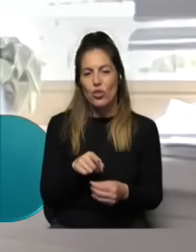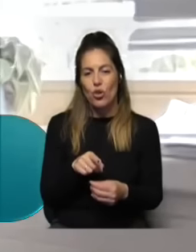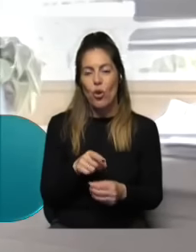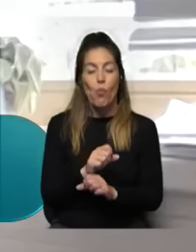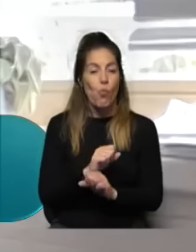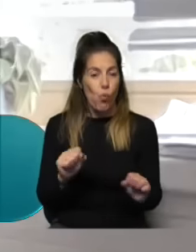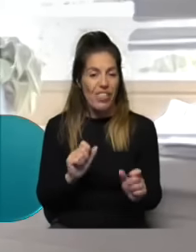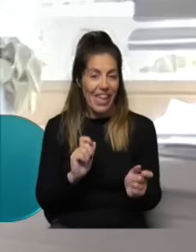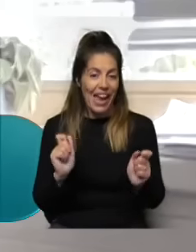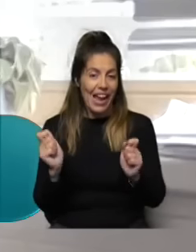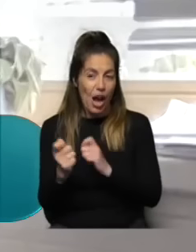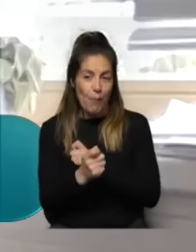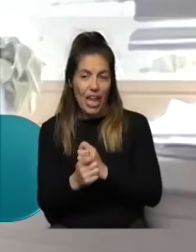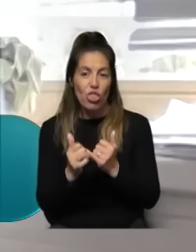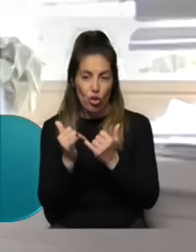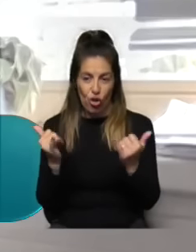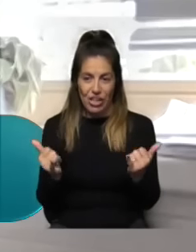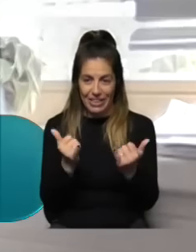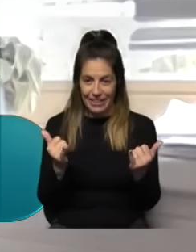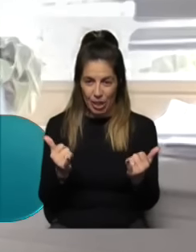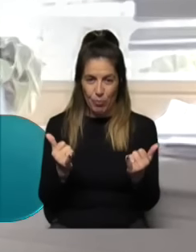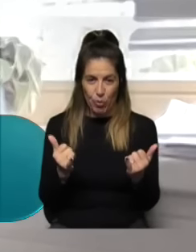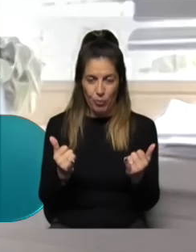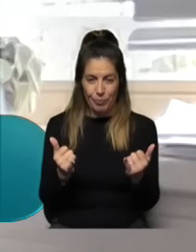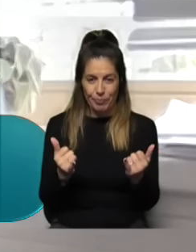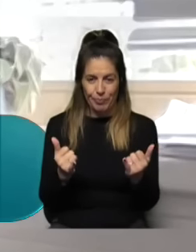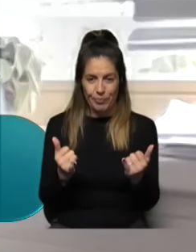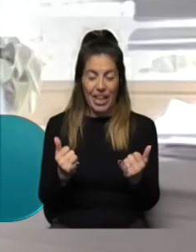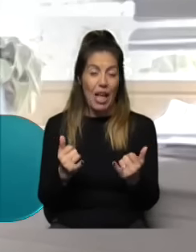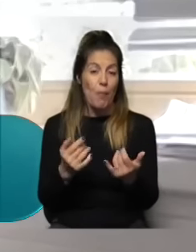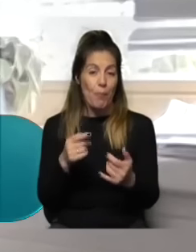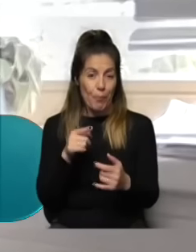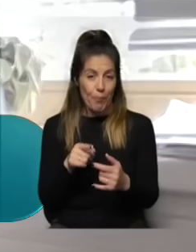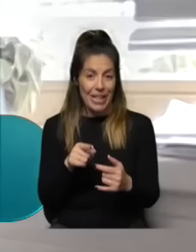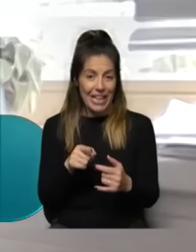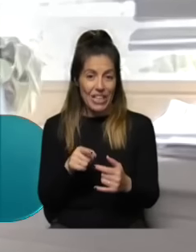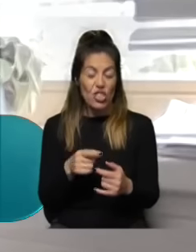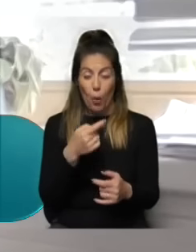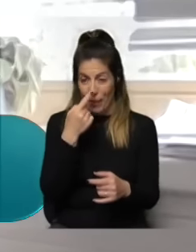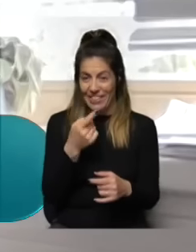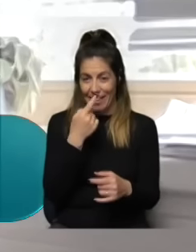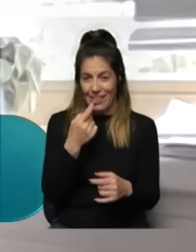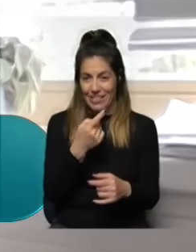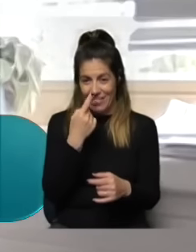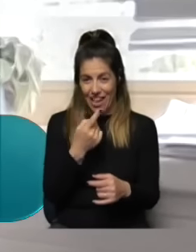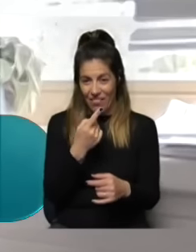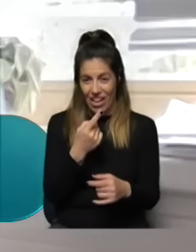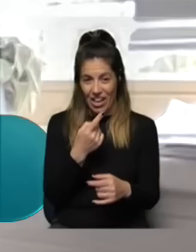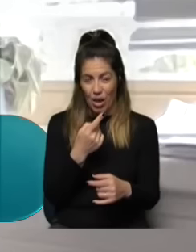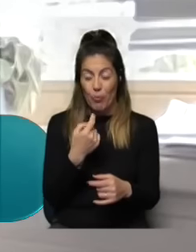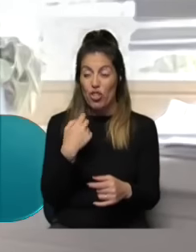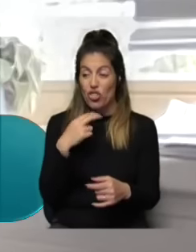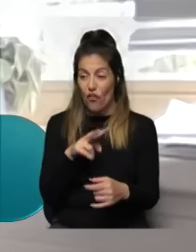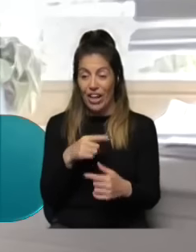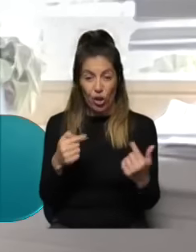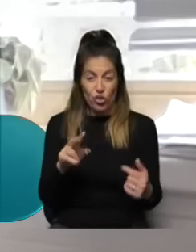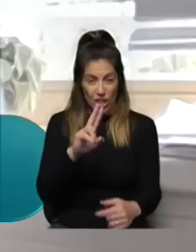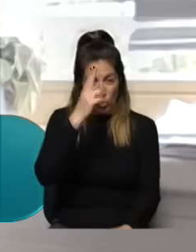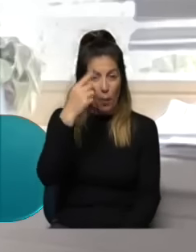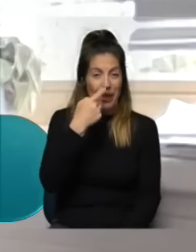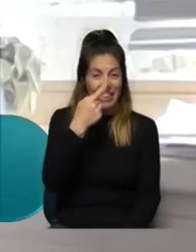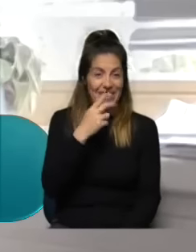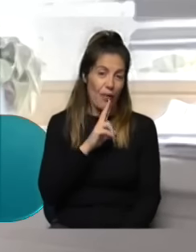puede ir cambiando con el tiempo. Bueno, nada, para eso me interesaba, a raíz de haber visto cosas en Uruguay, me